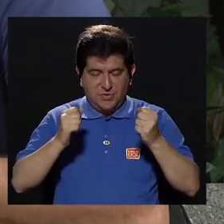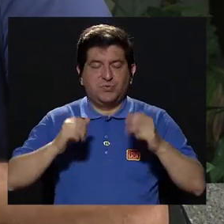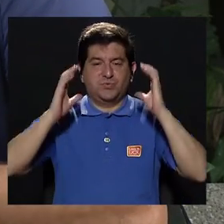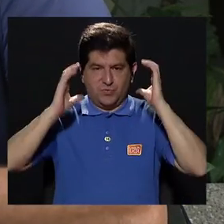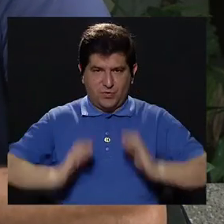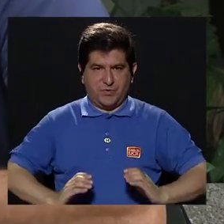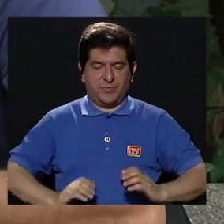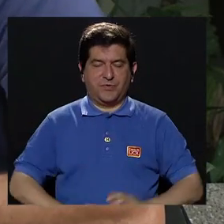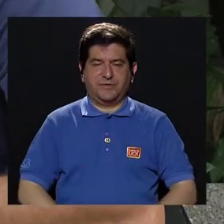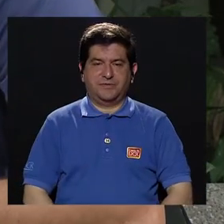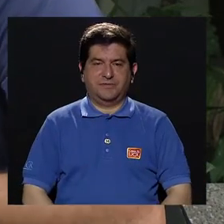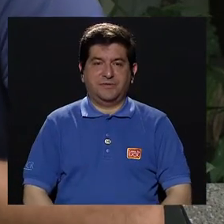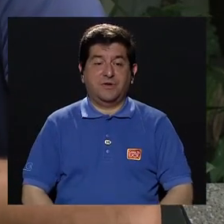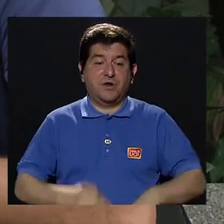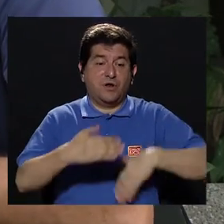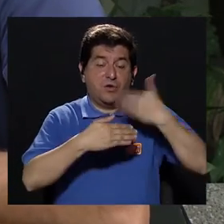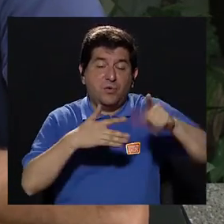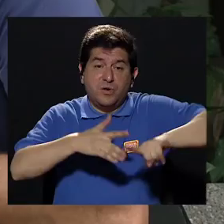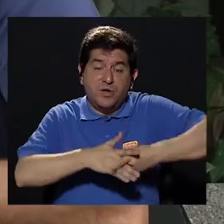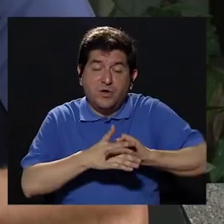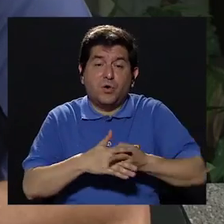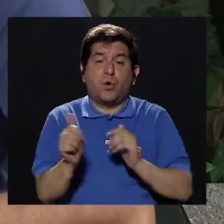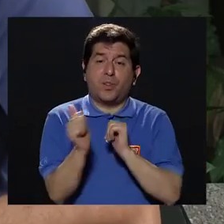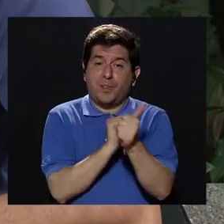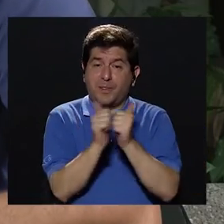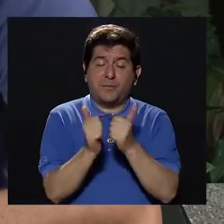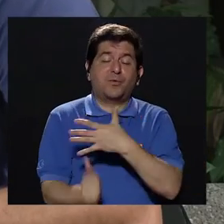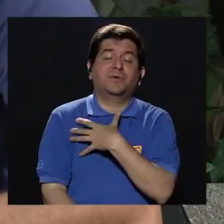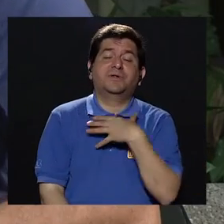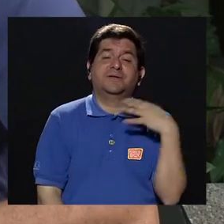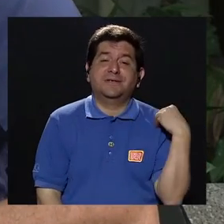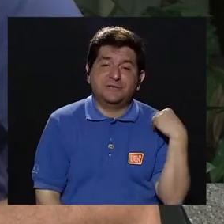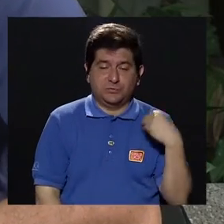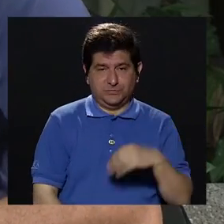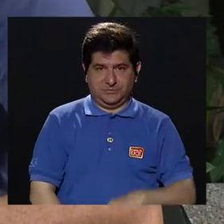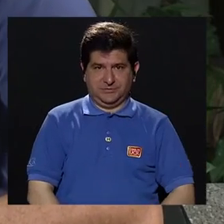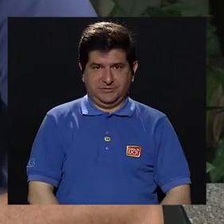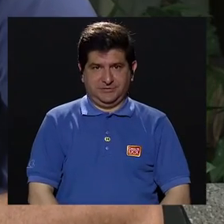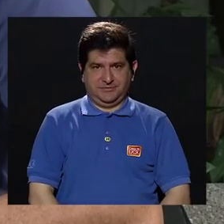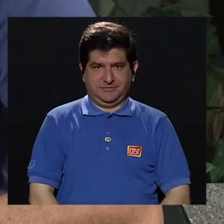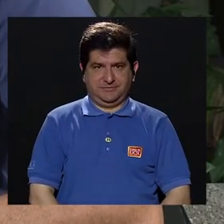cuerpo. Luego de ahí, empezar a hacer un deporte que le guste.